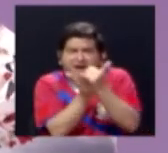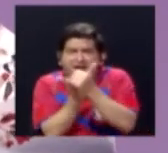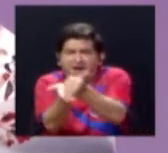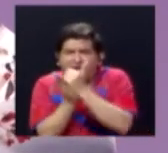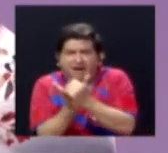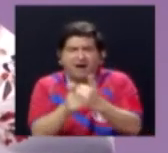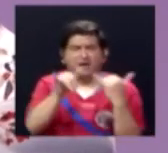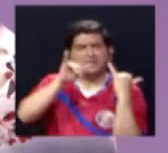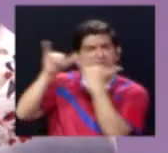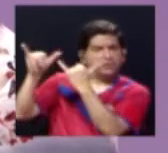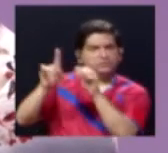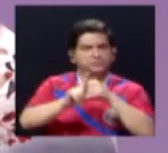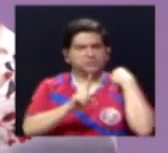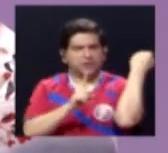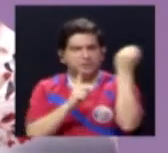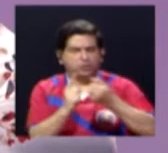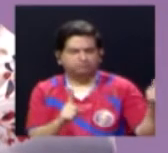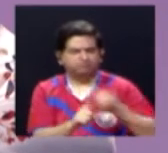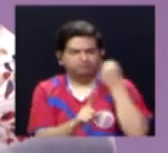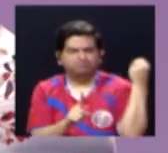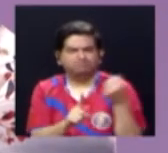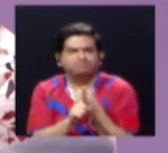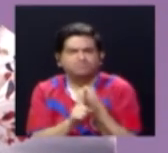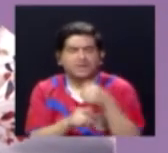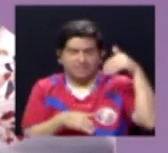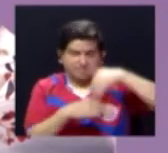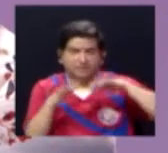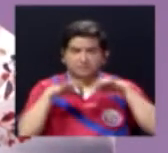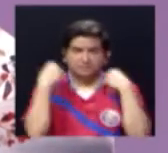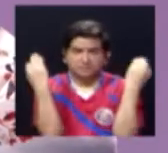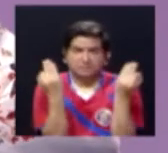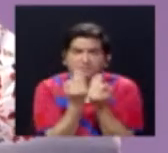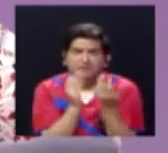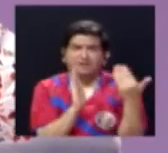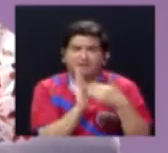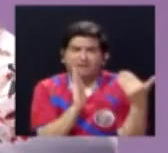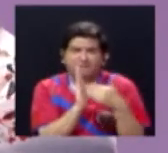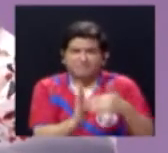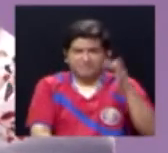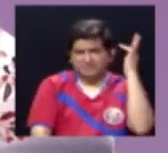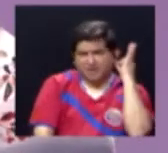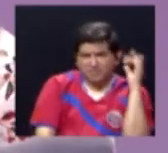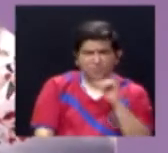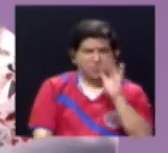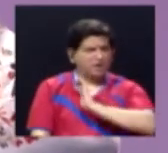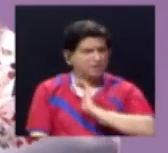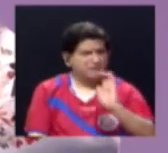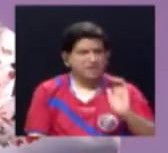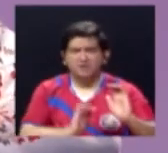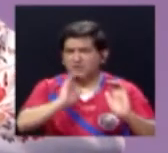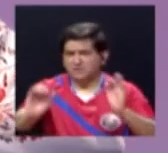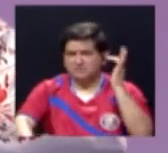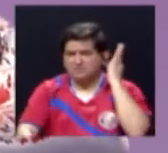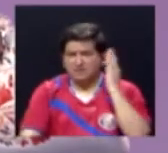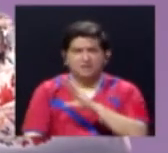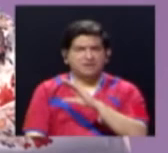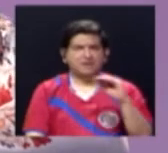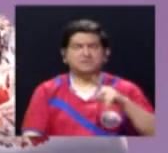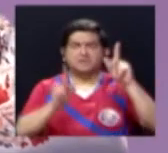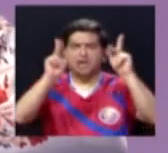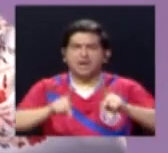y denunciando una situación de violencia intrafamiliar que afecta tanto a mujeres como niños niñas y personas